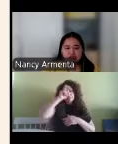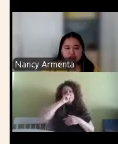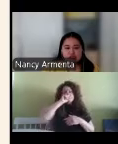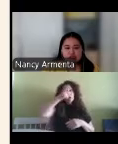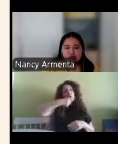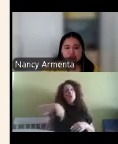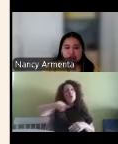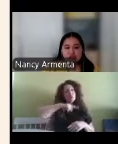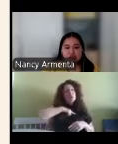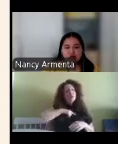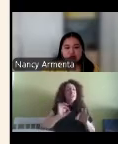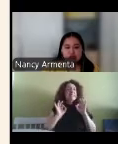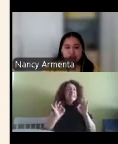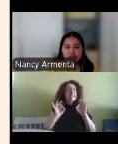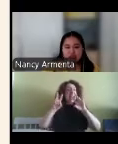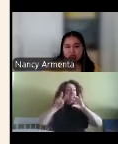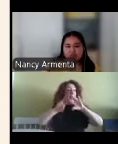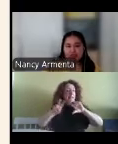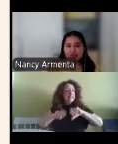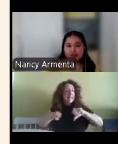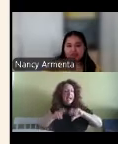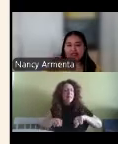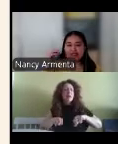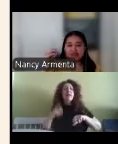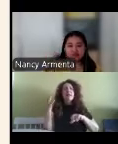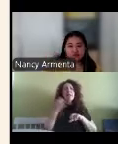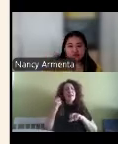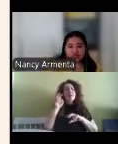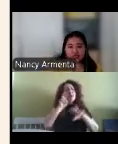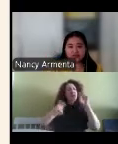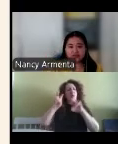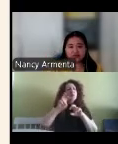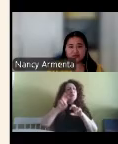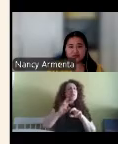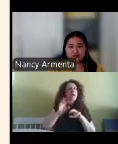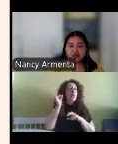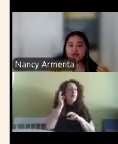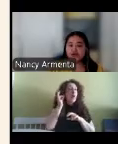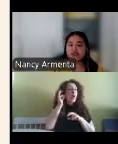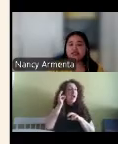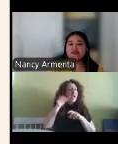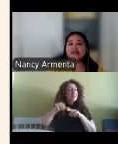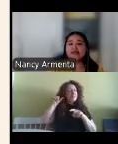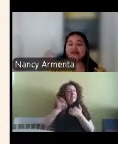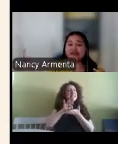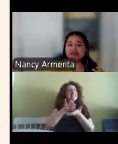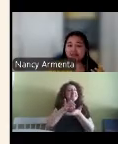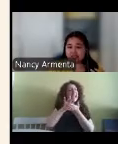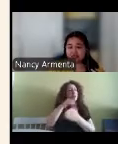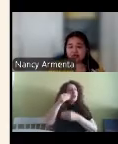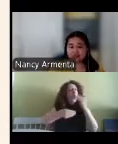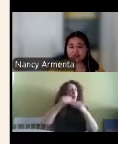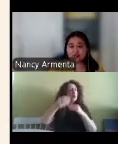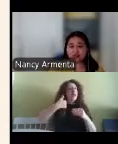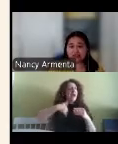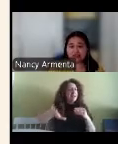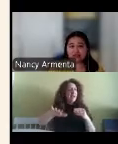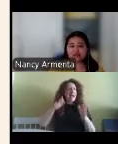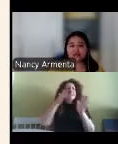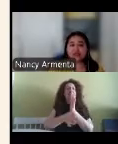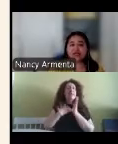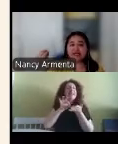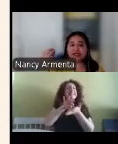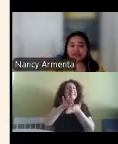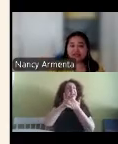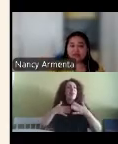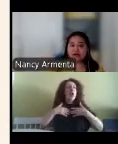nuestras investigaciones utilizamos a mujeres que ya son usuarias de los servicios, ya eran mujeres que tienen ese acceso a los servicios